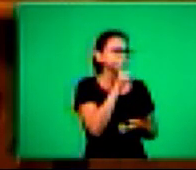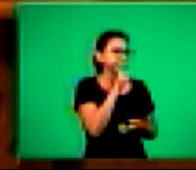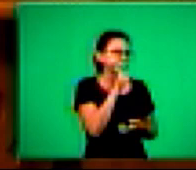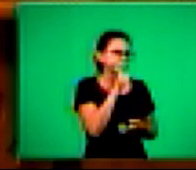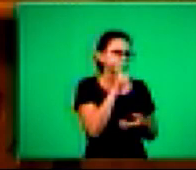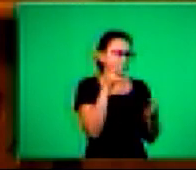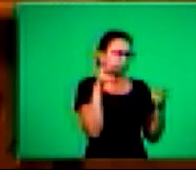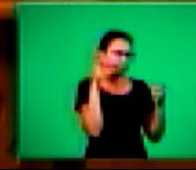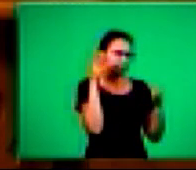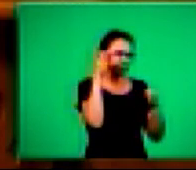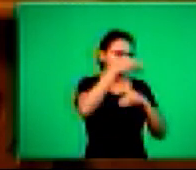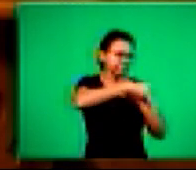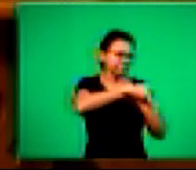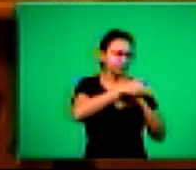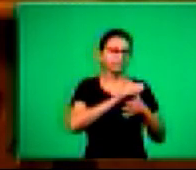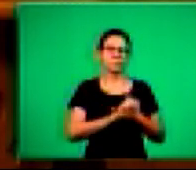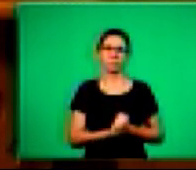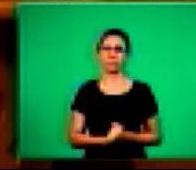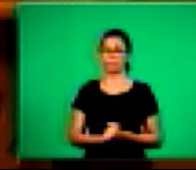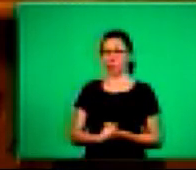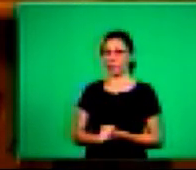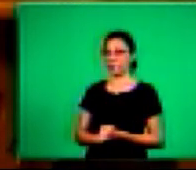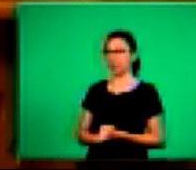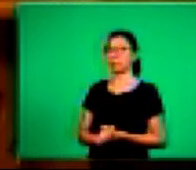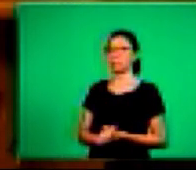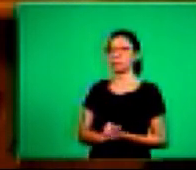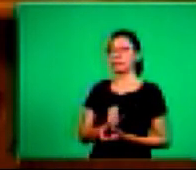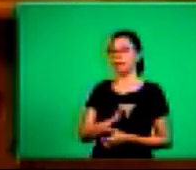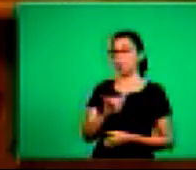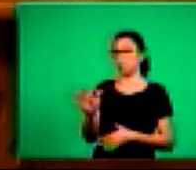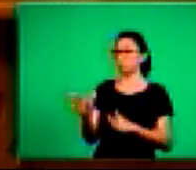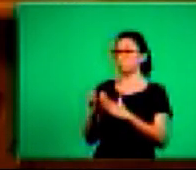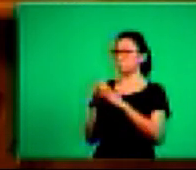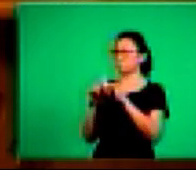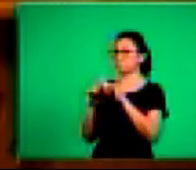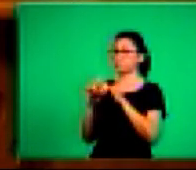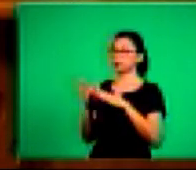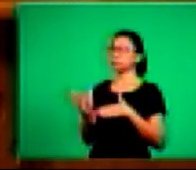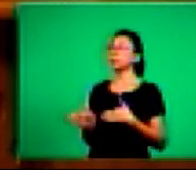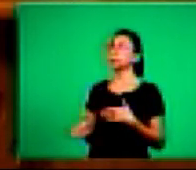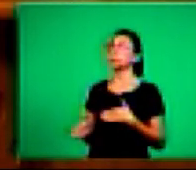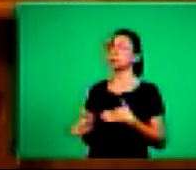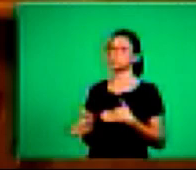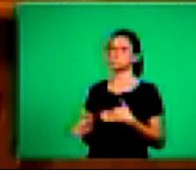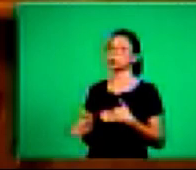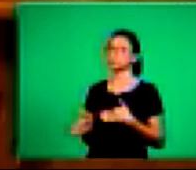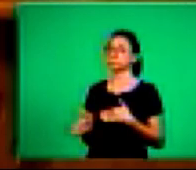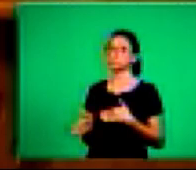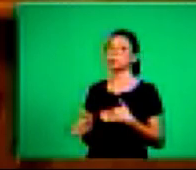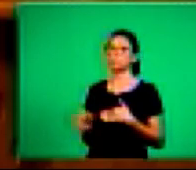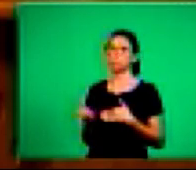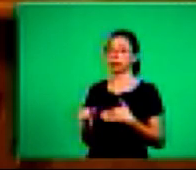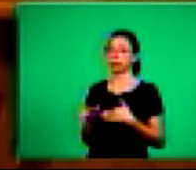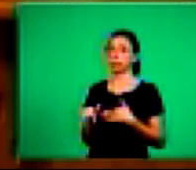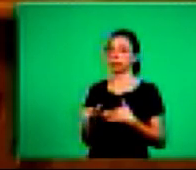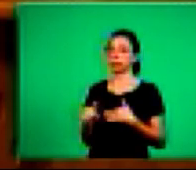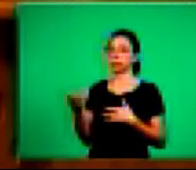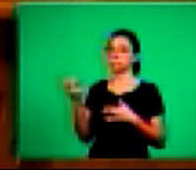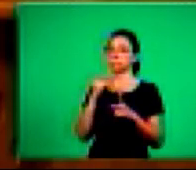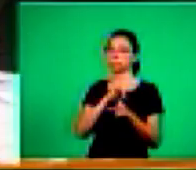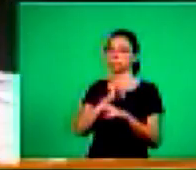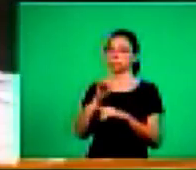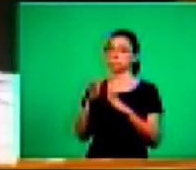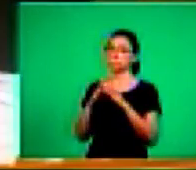disculpen yo voy a recordar también que es una alerta para la iglesia una alerta para la iglesia fieles esto es